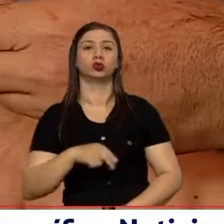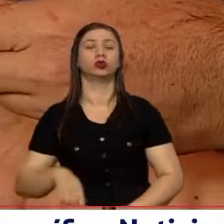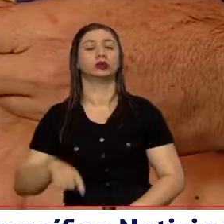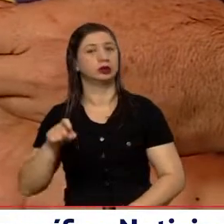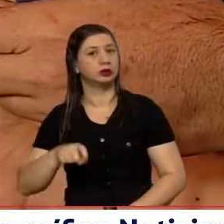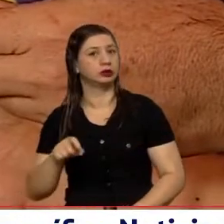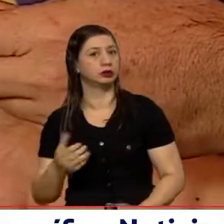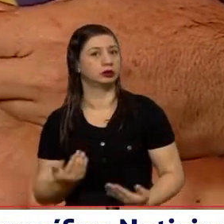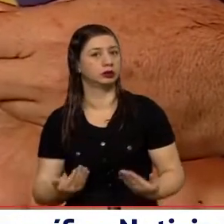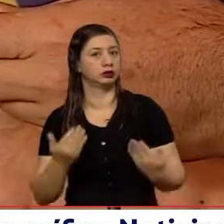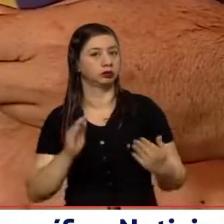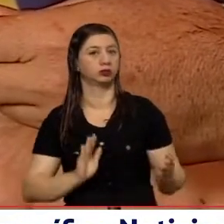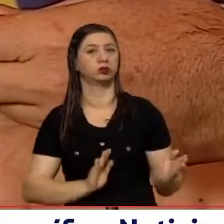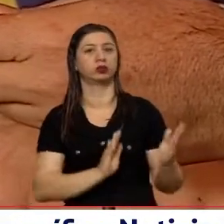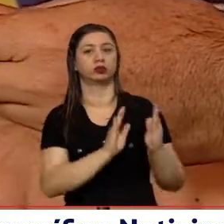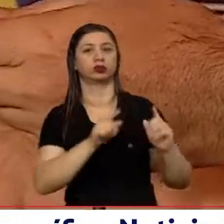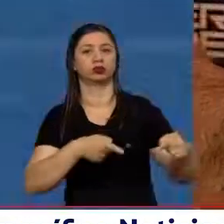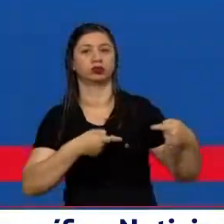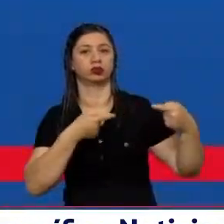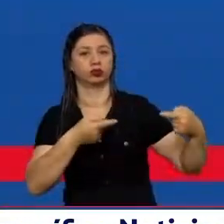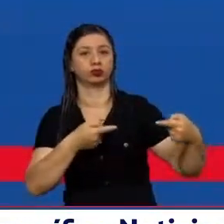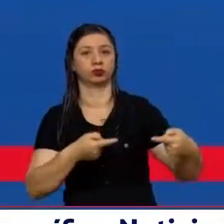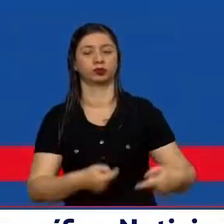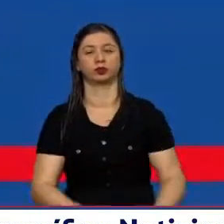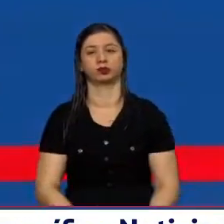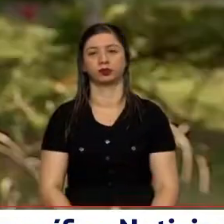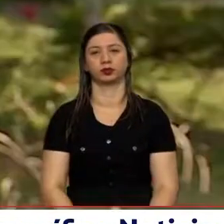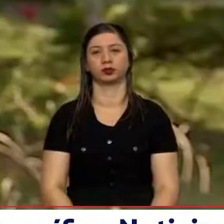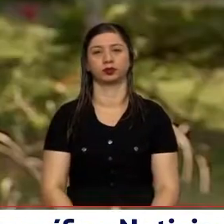para afrontar esta clase de torneo.